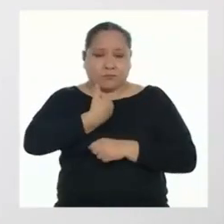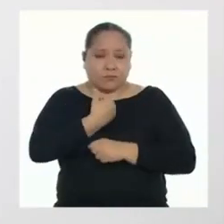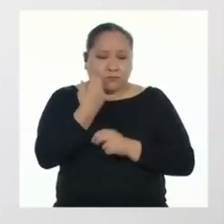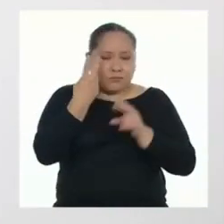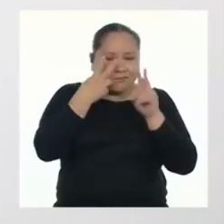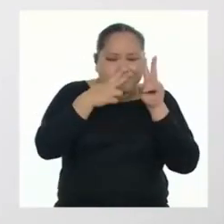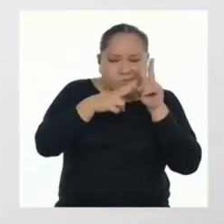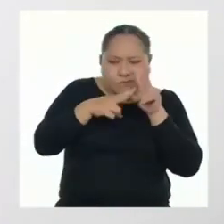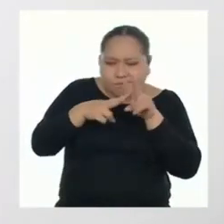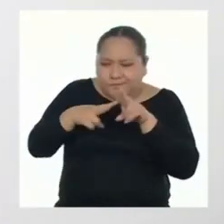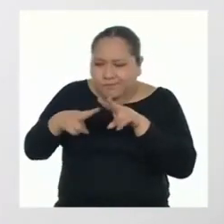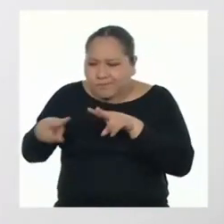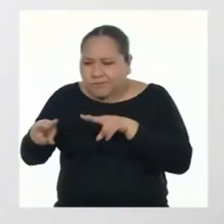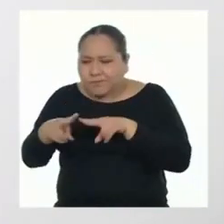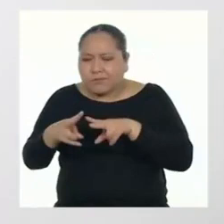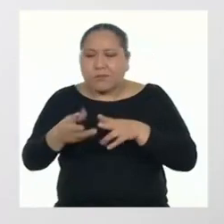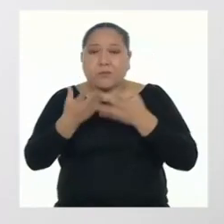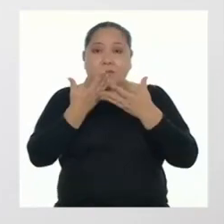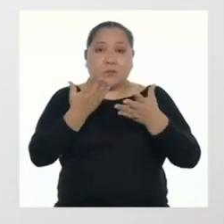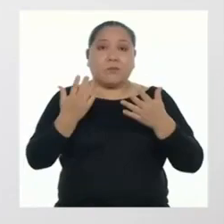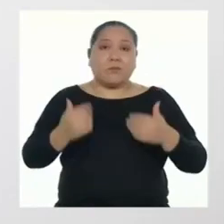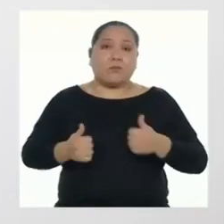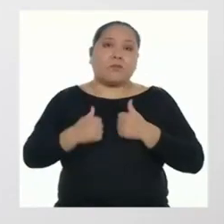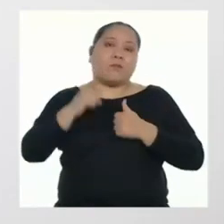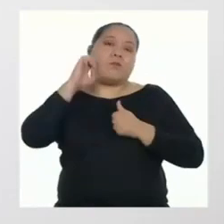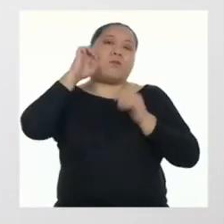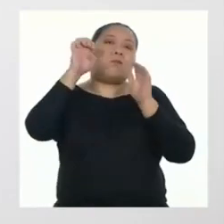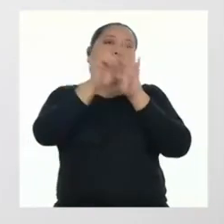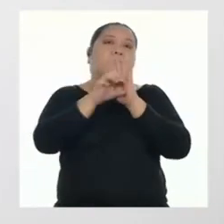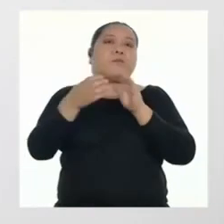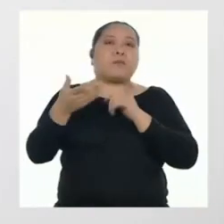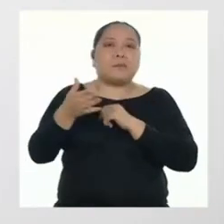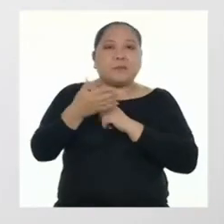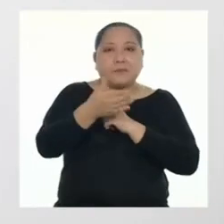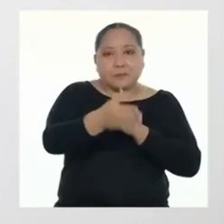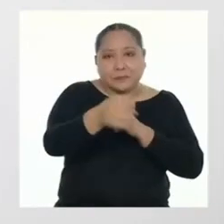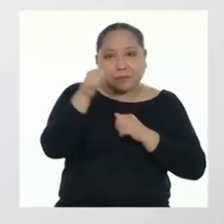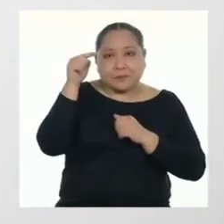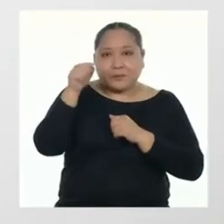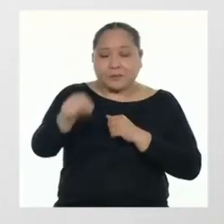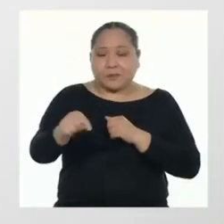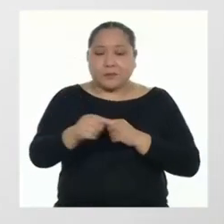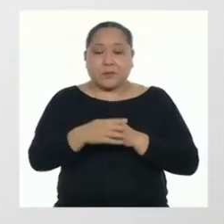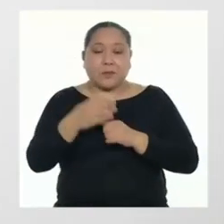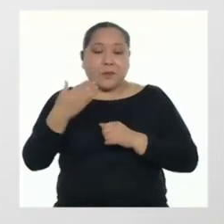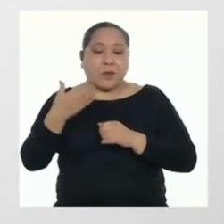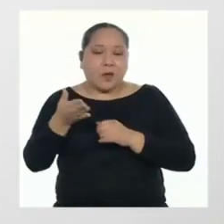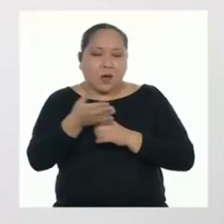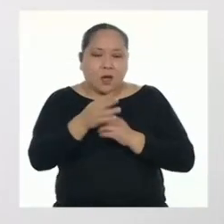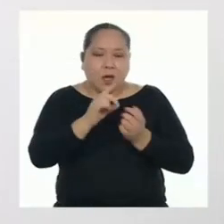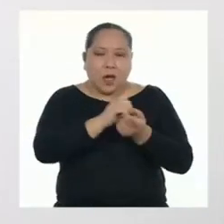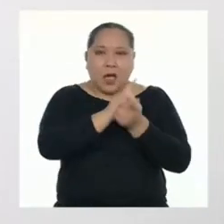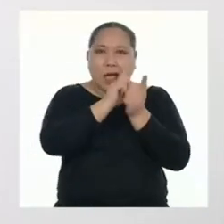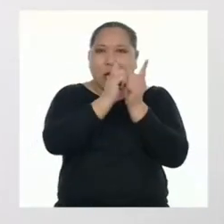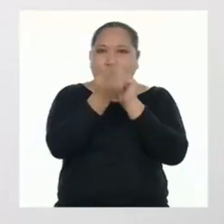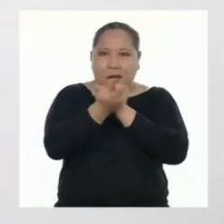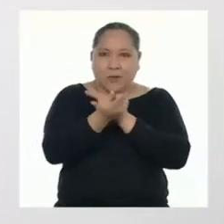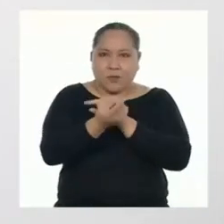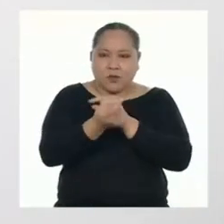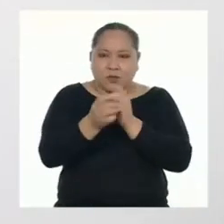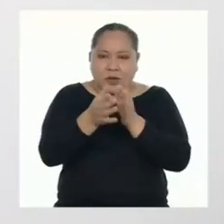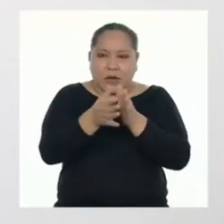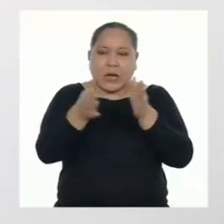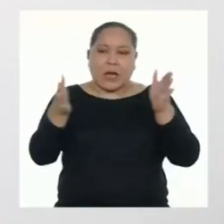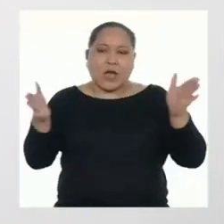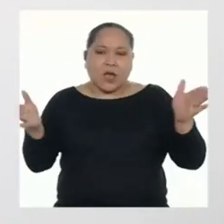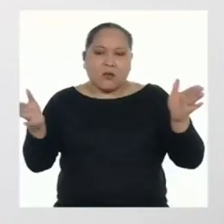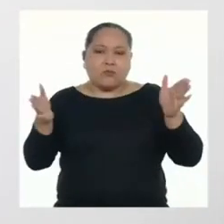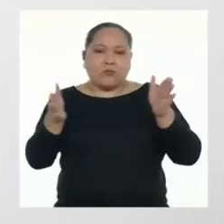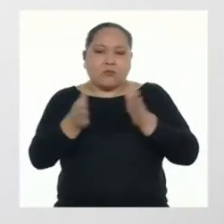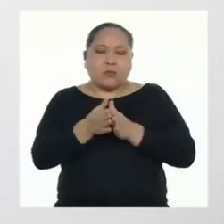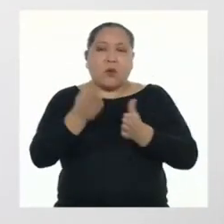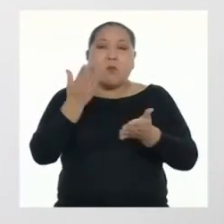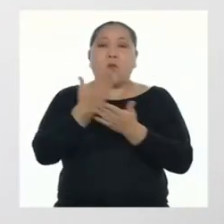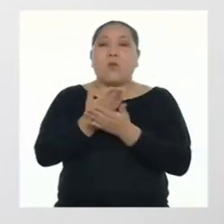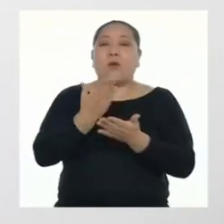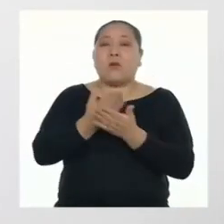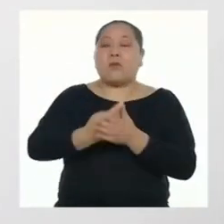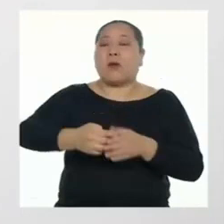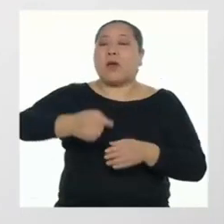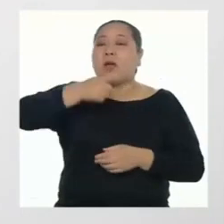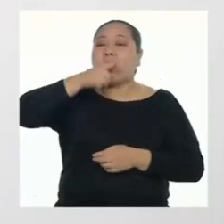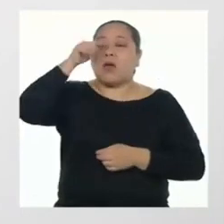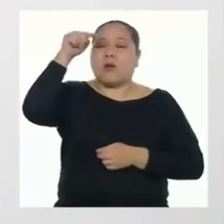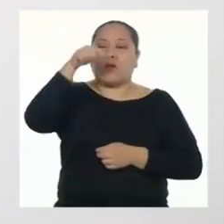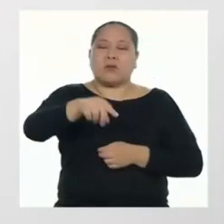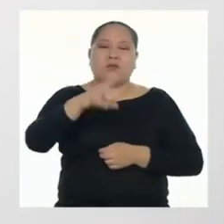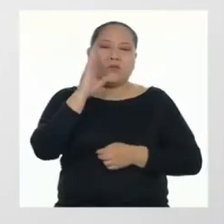a los organismos vivos que habitan en ella, como los peces. Los cambios en su comportamiento o crecimiento nos demuestran que el agua en la que vive